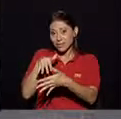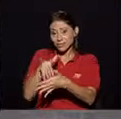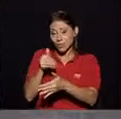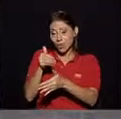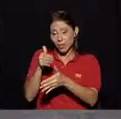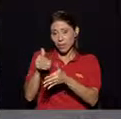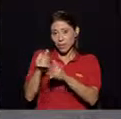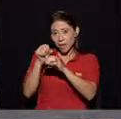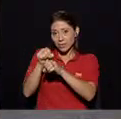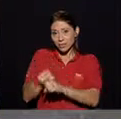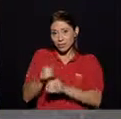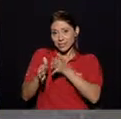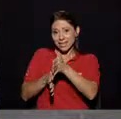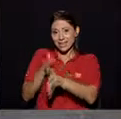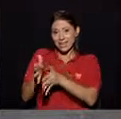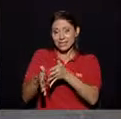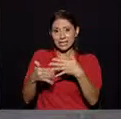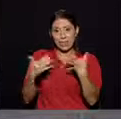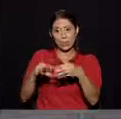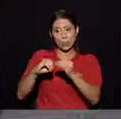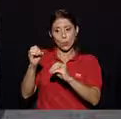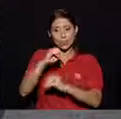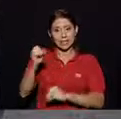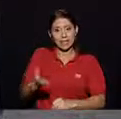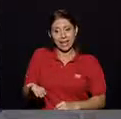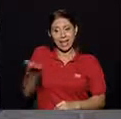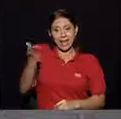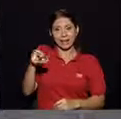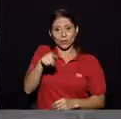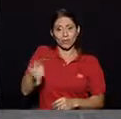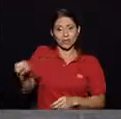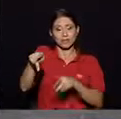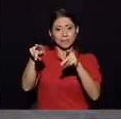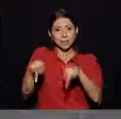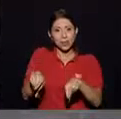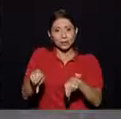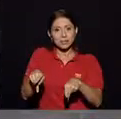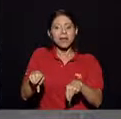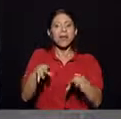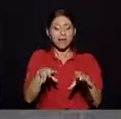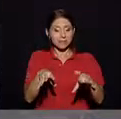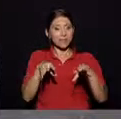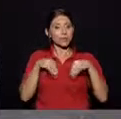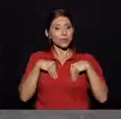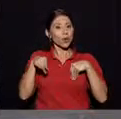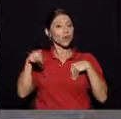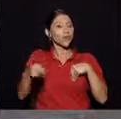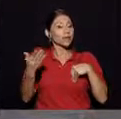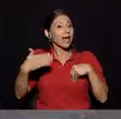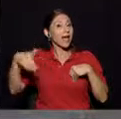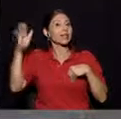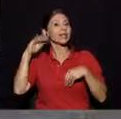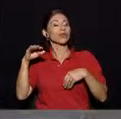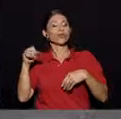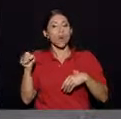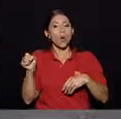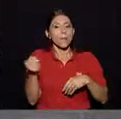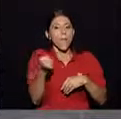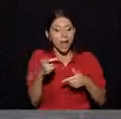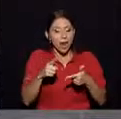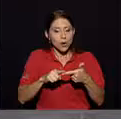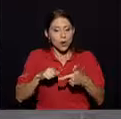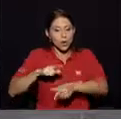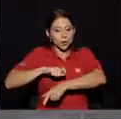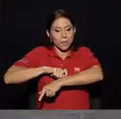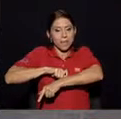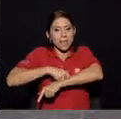del 70% de la población encuestada reconoció haber sido golpeada, pellizcada